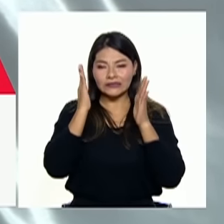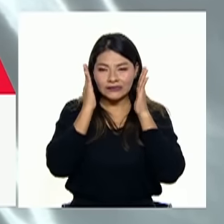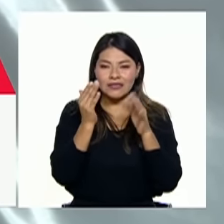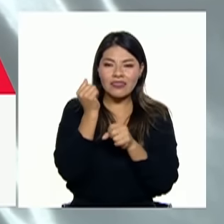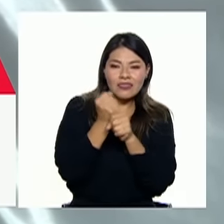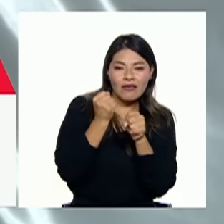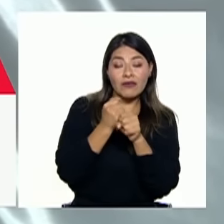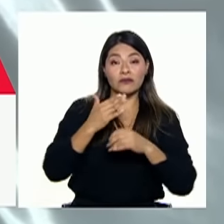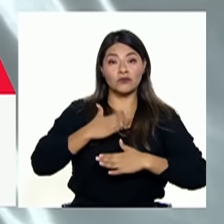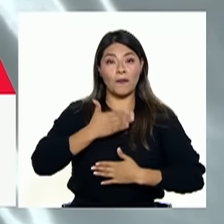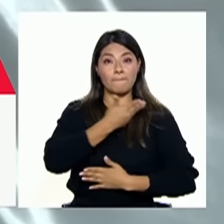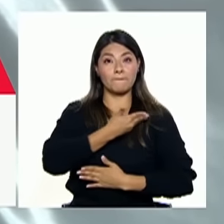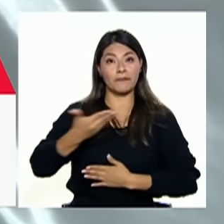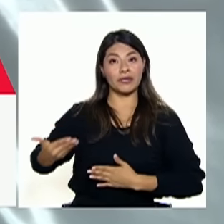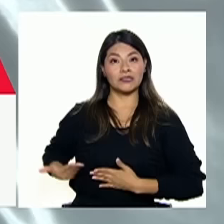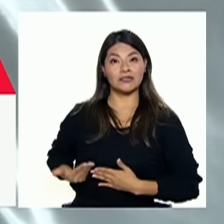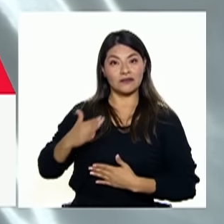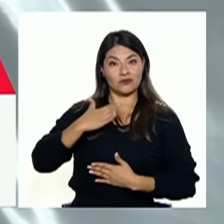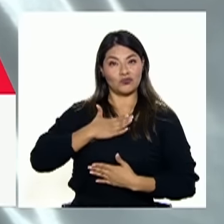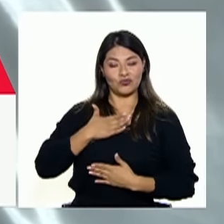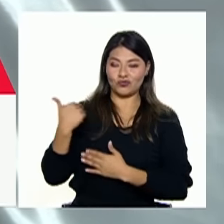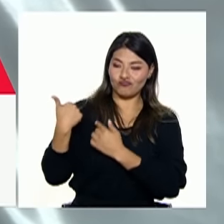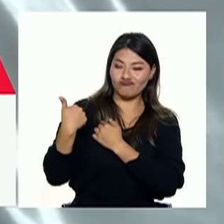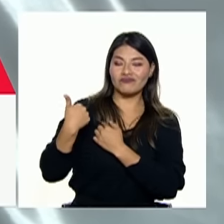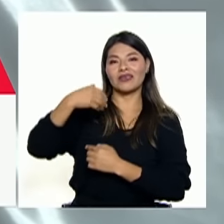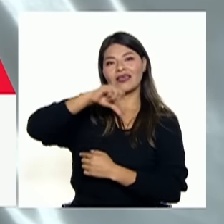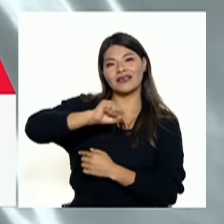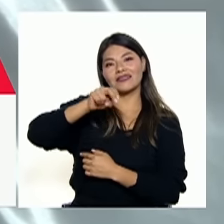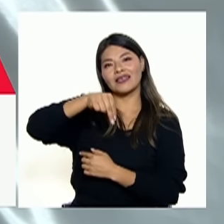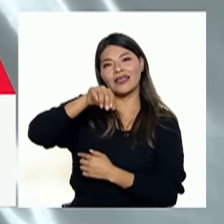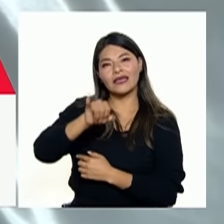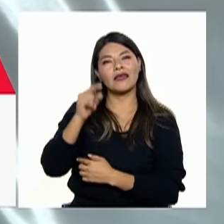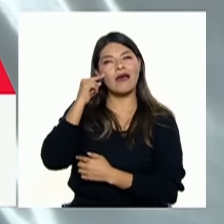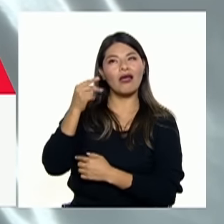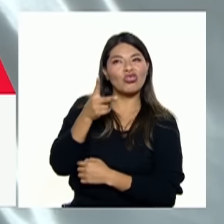función de presidente de la SNI durante estos 2 años.